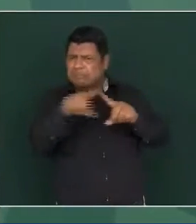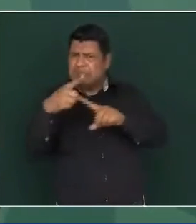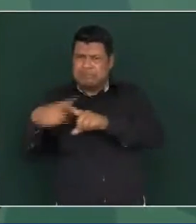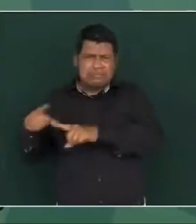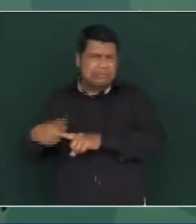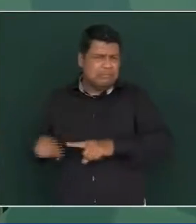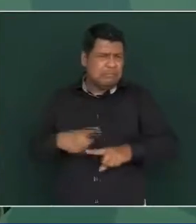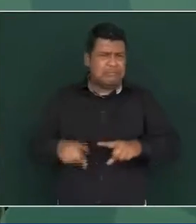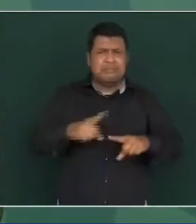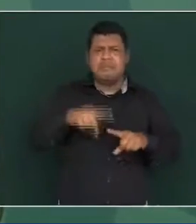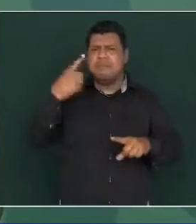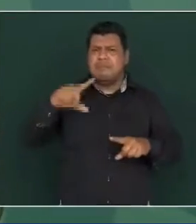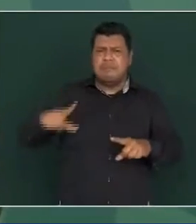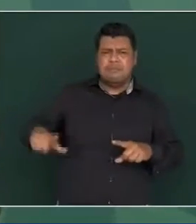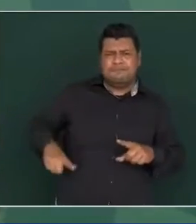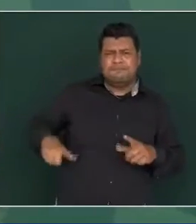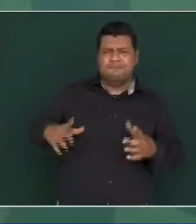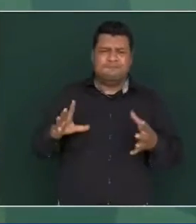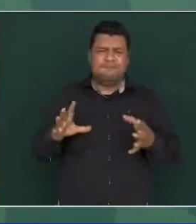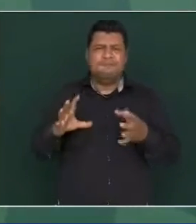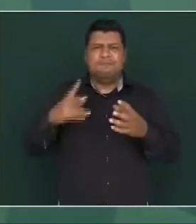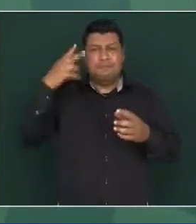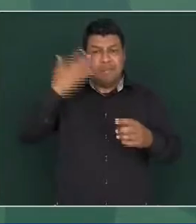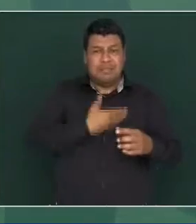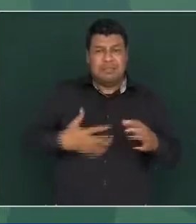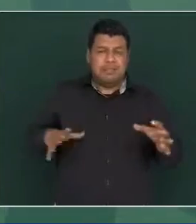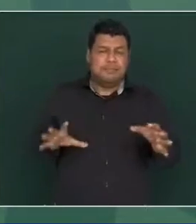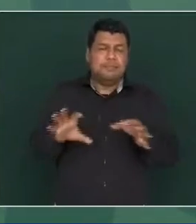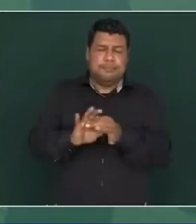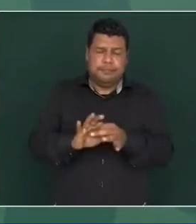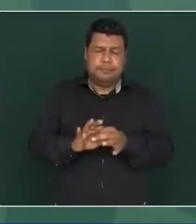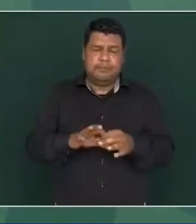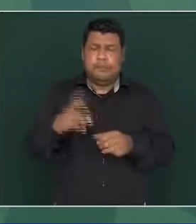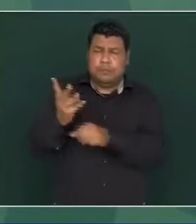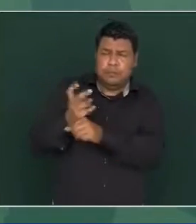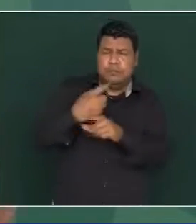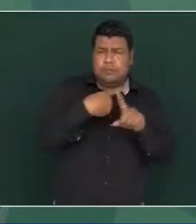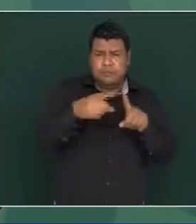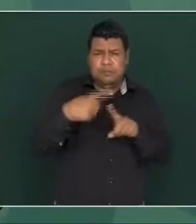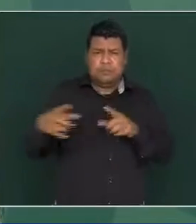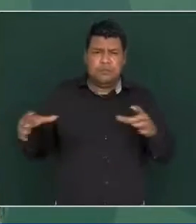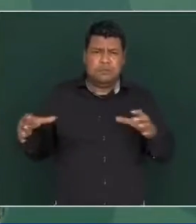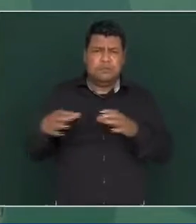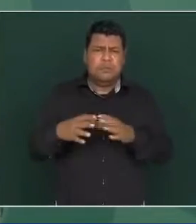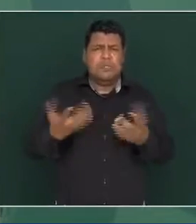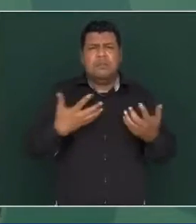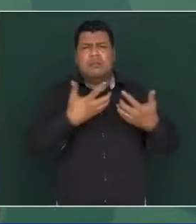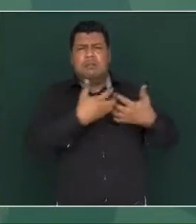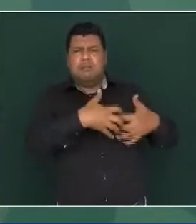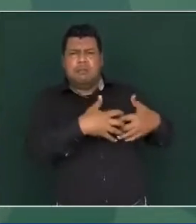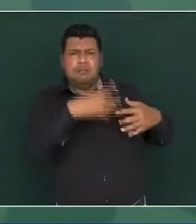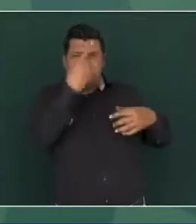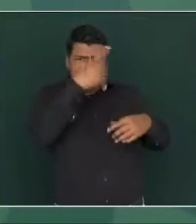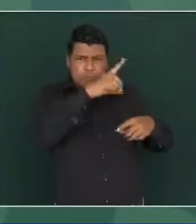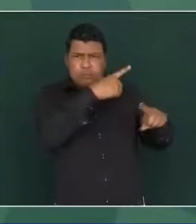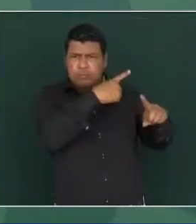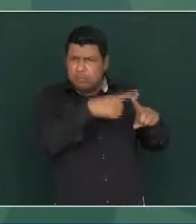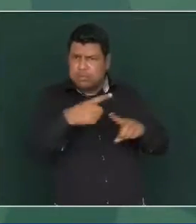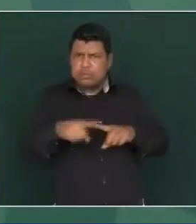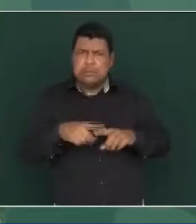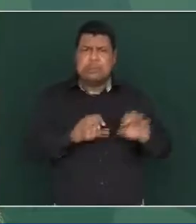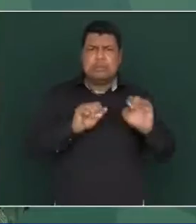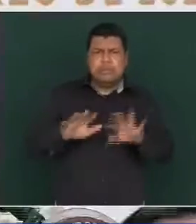conforman el Gobierno de la República. Tenemos también de invitados empresarios,